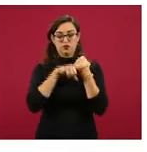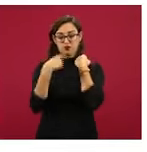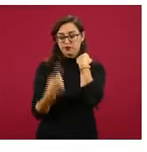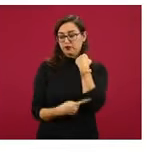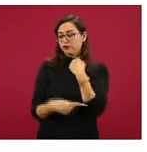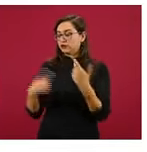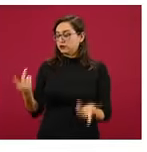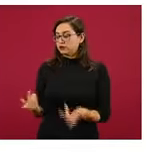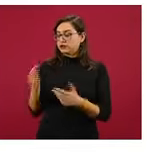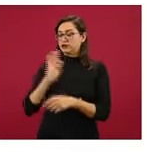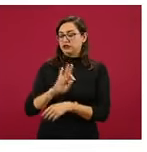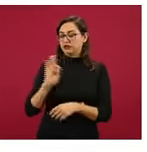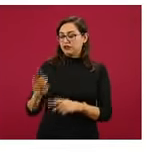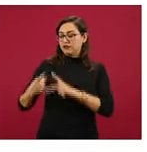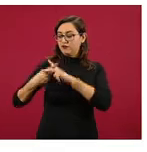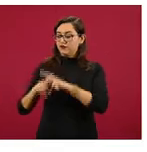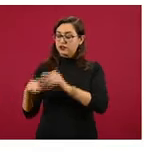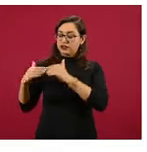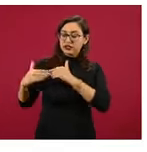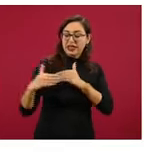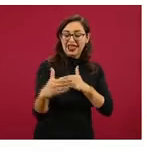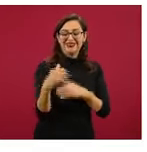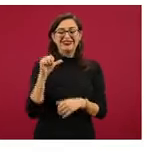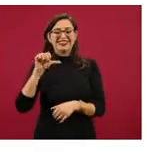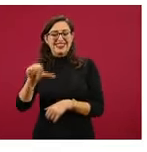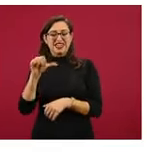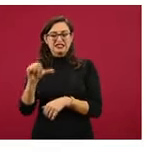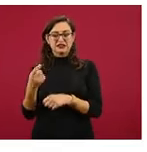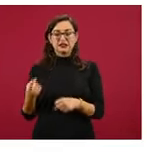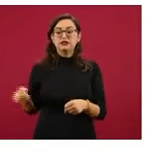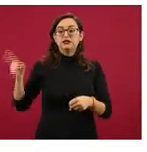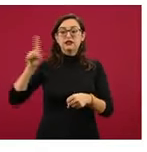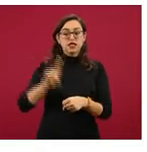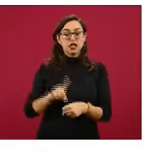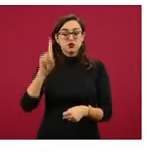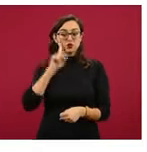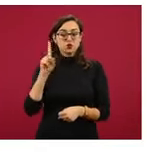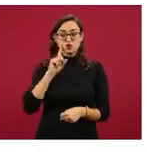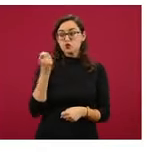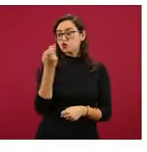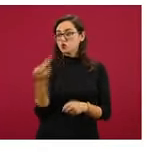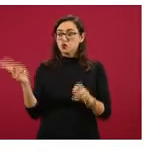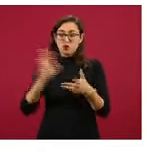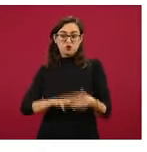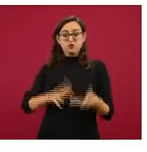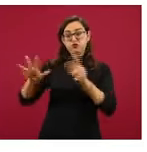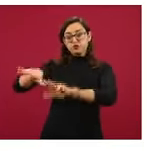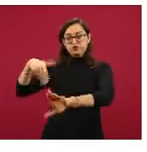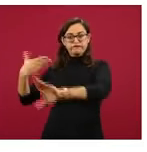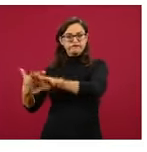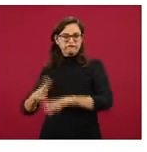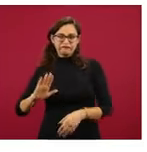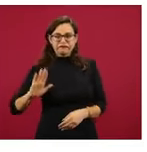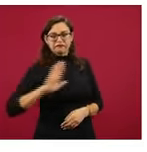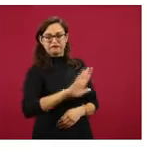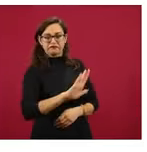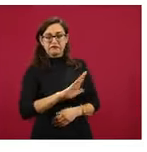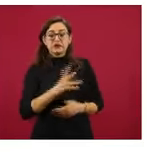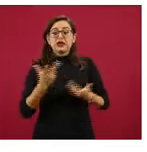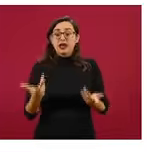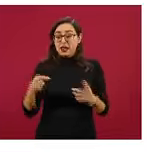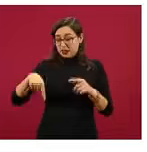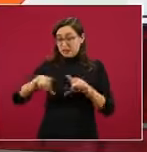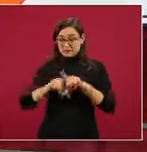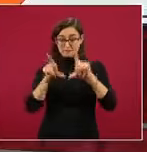días de activismo en contra de la violencia hacia las mujeres. En México, 1 de cada